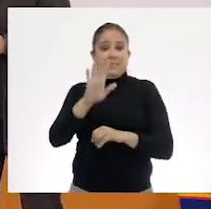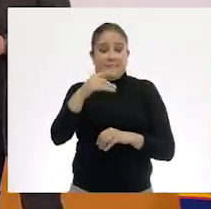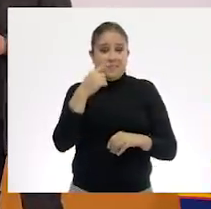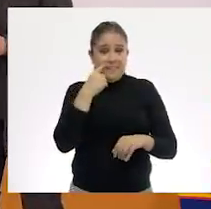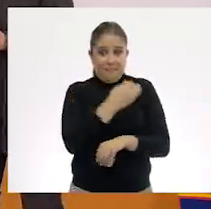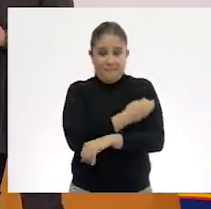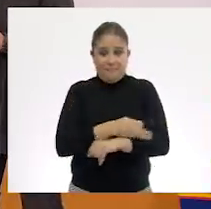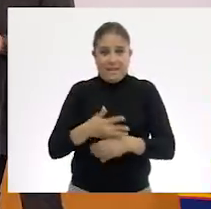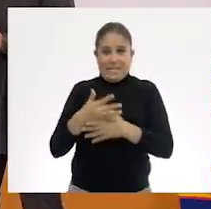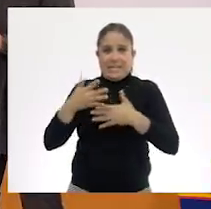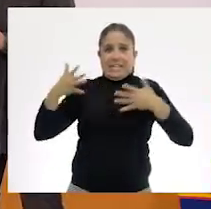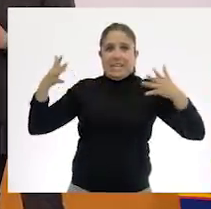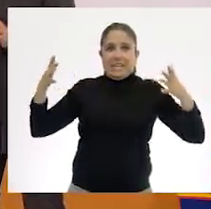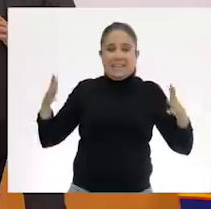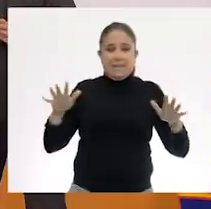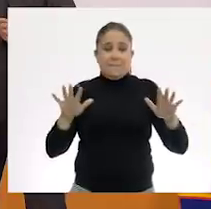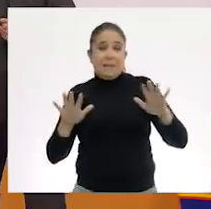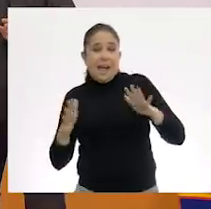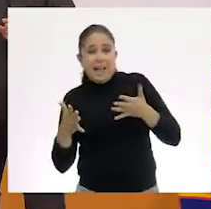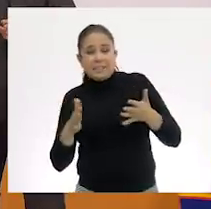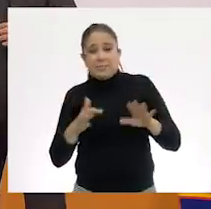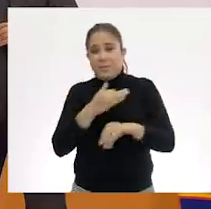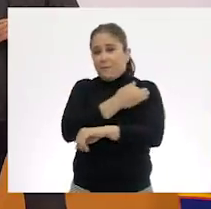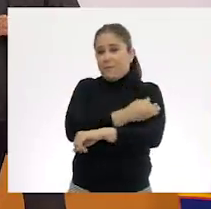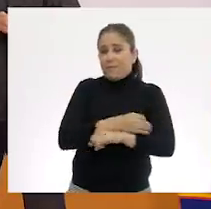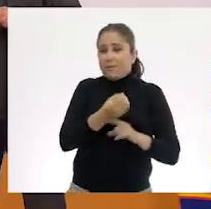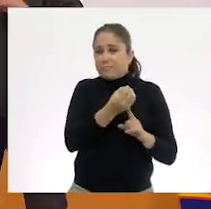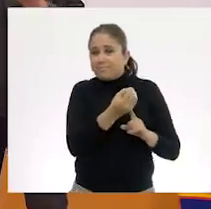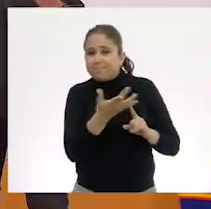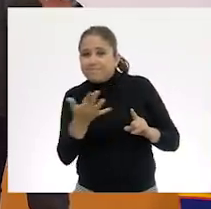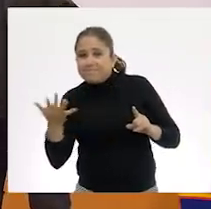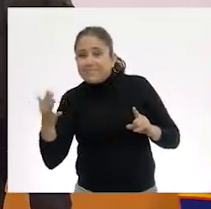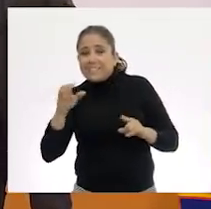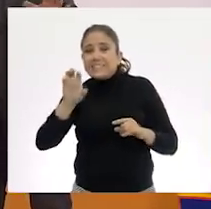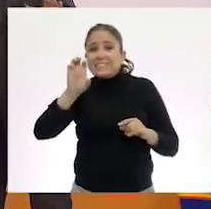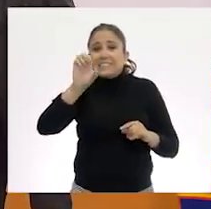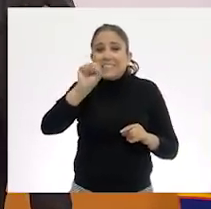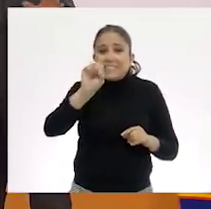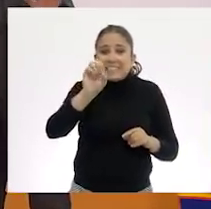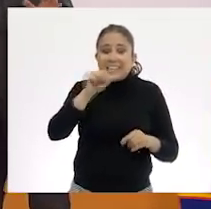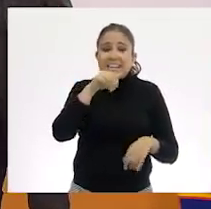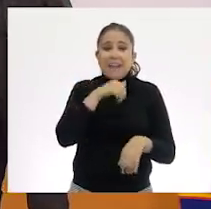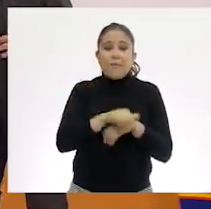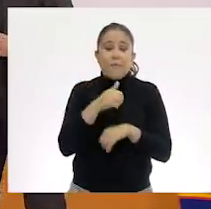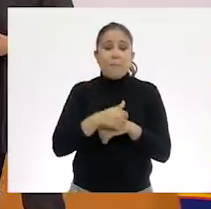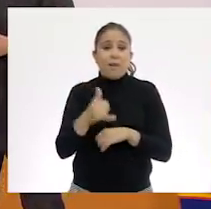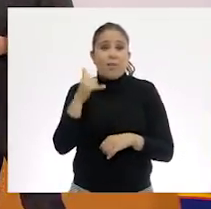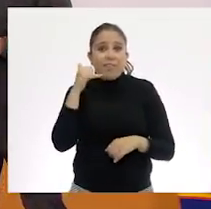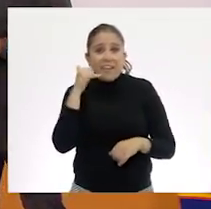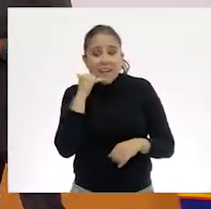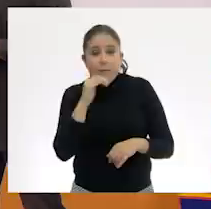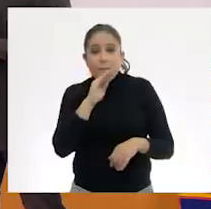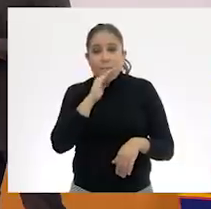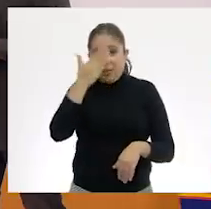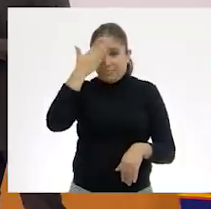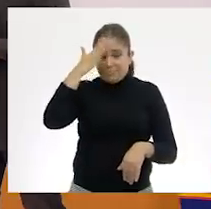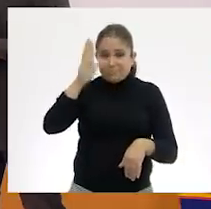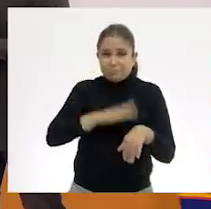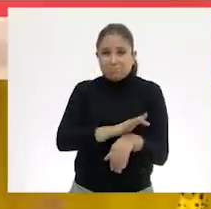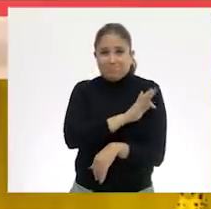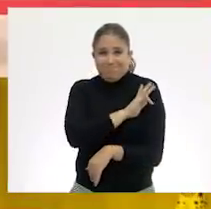es grande, estoy hablando de aproximadamente más de 60 números telefónicos. Muy bien, ay,